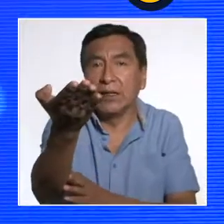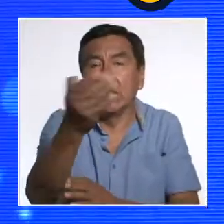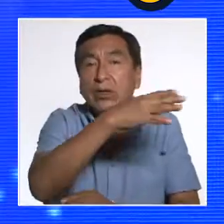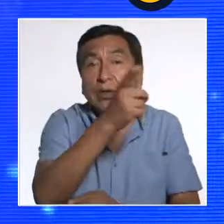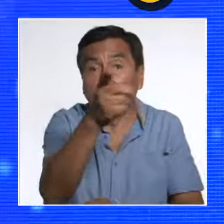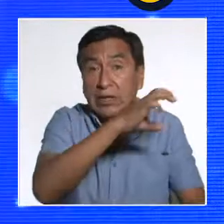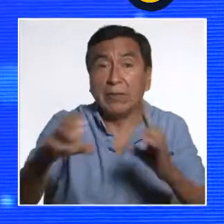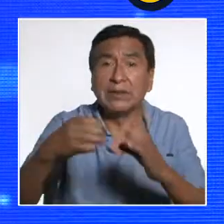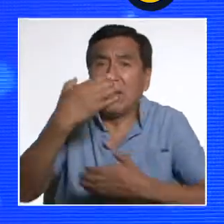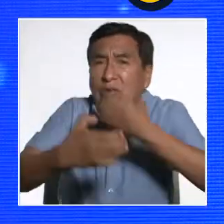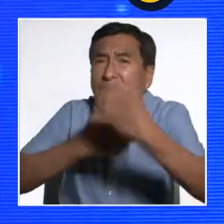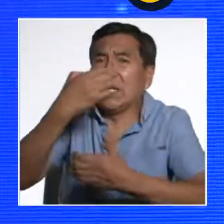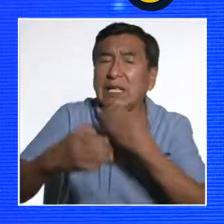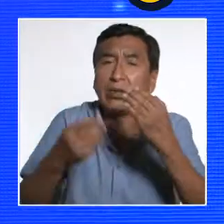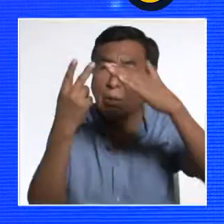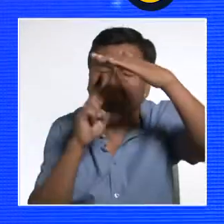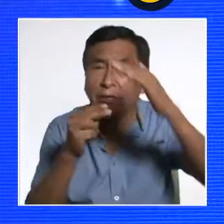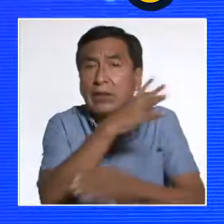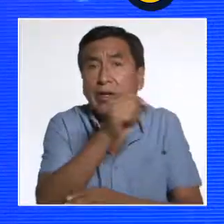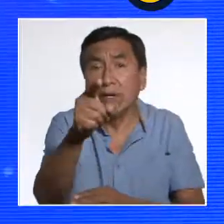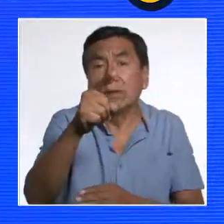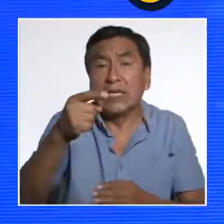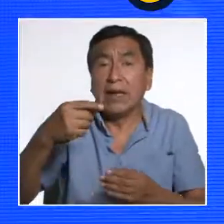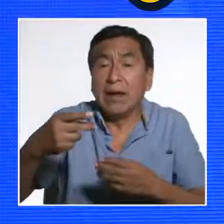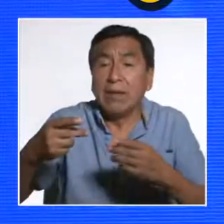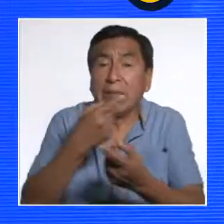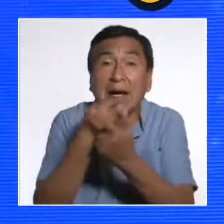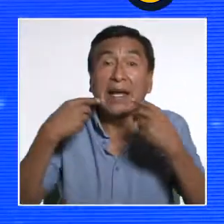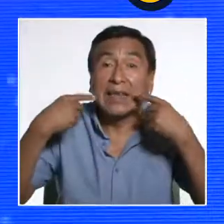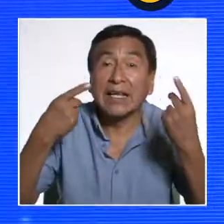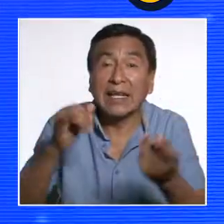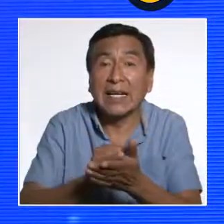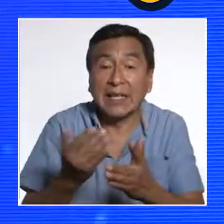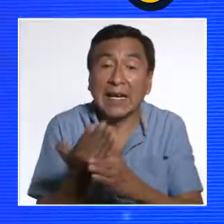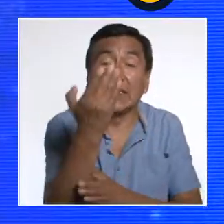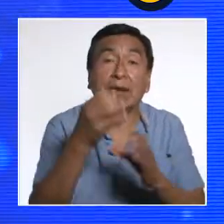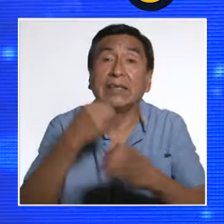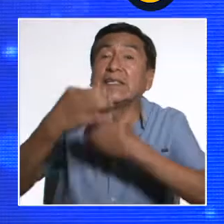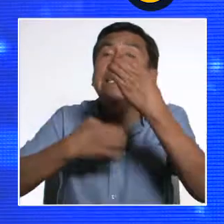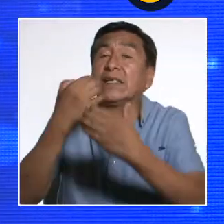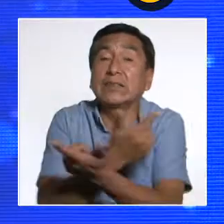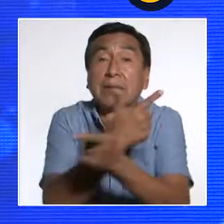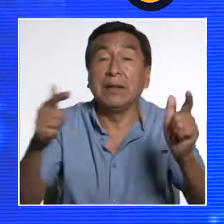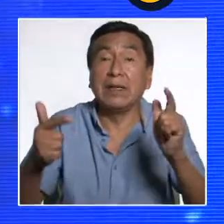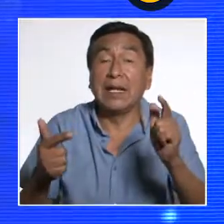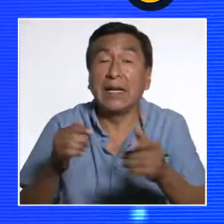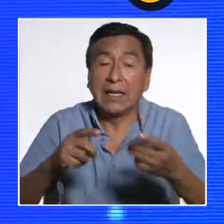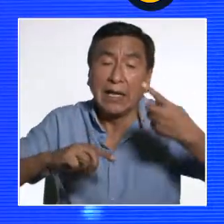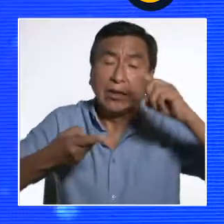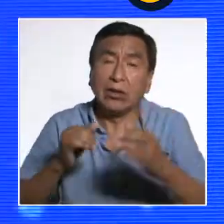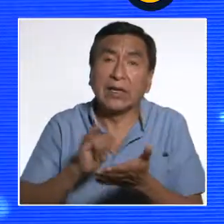profético. Porque usted va a declarar que a través del grito usted se va a liberar del dolor que hay dentro suyo. Y usted